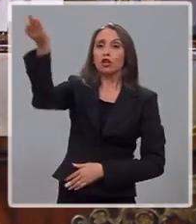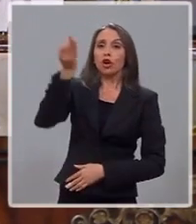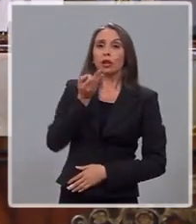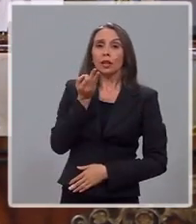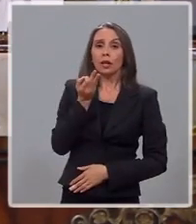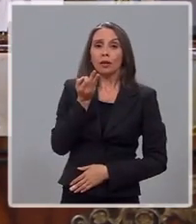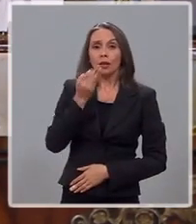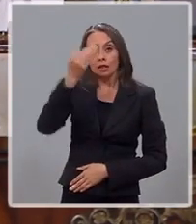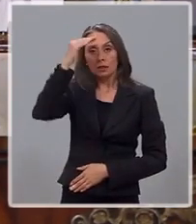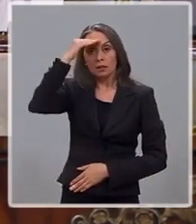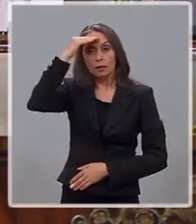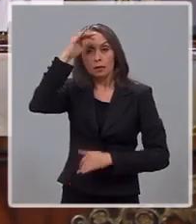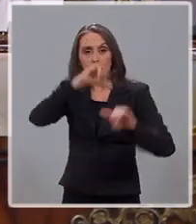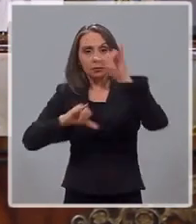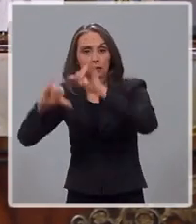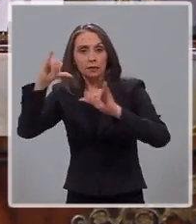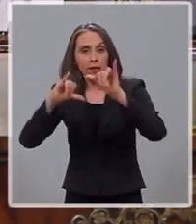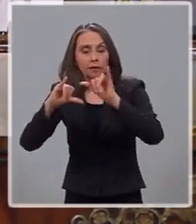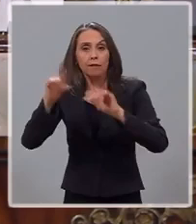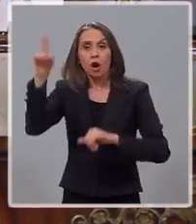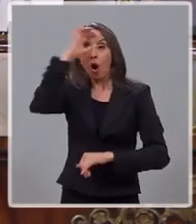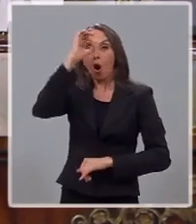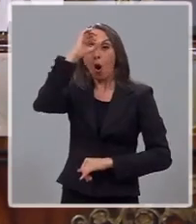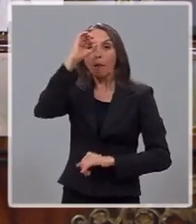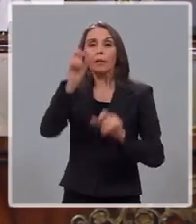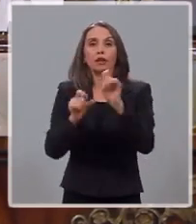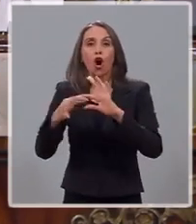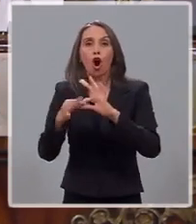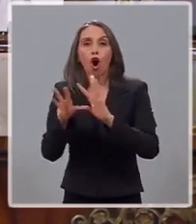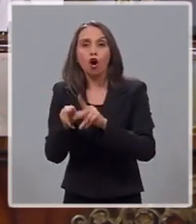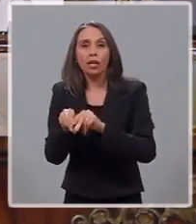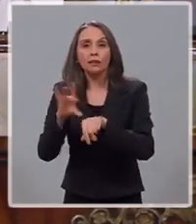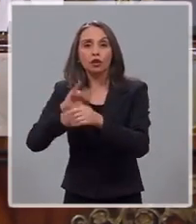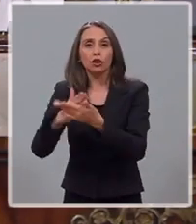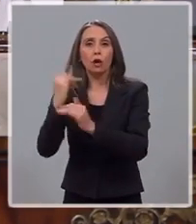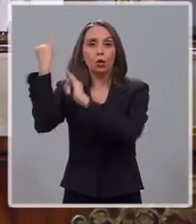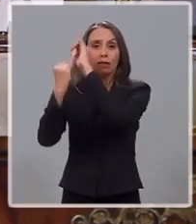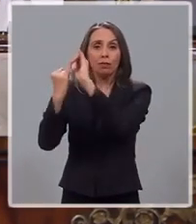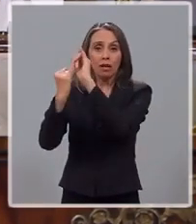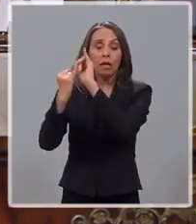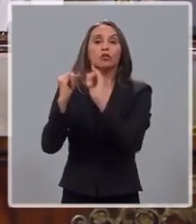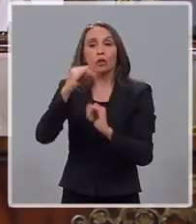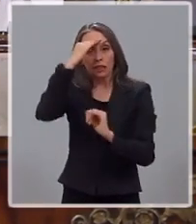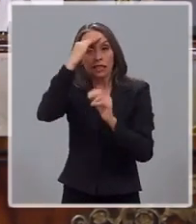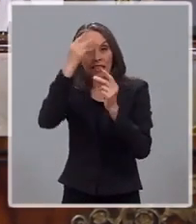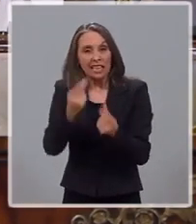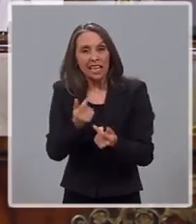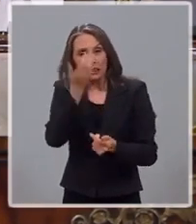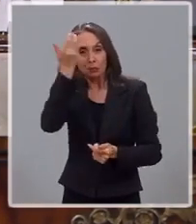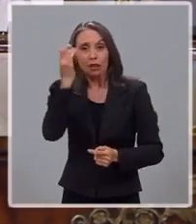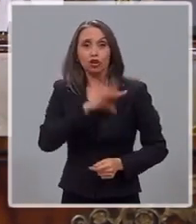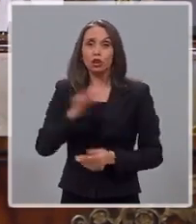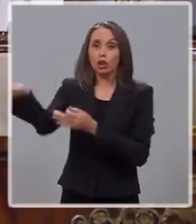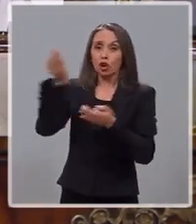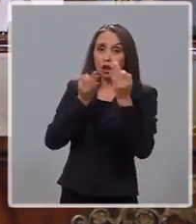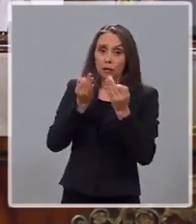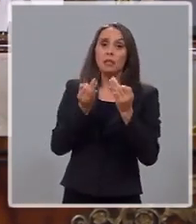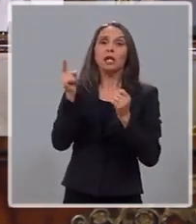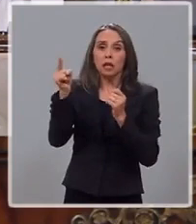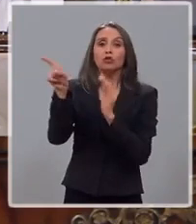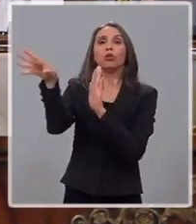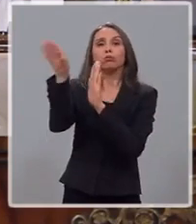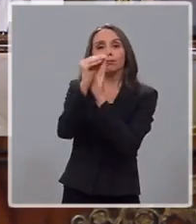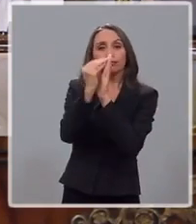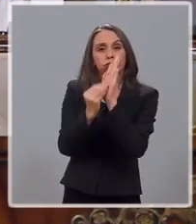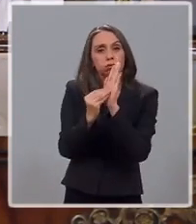la voz de la ciencia la voz de las organizaciones de salud internacionales y de los expertos chilenos y por supuesto muy